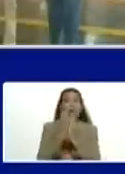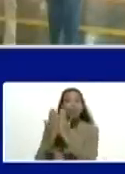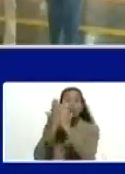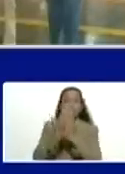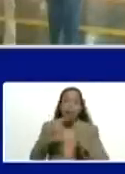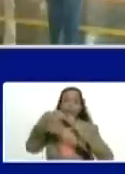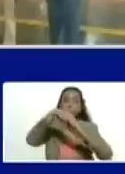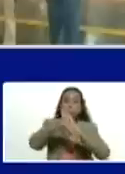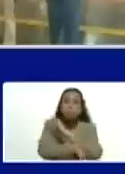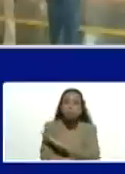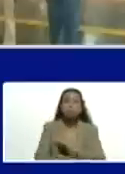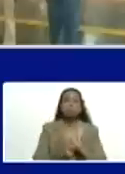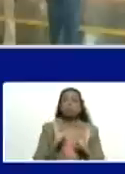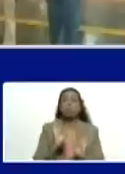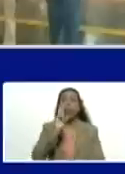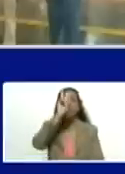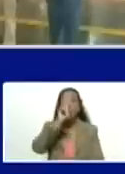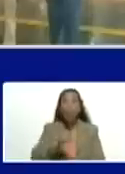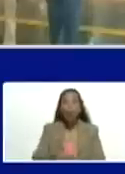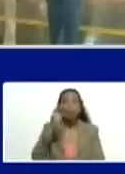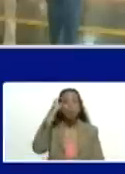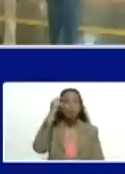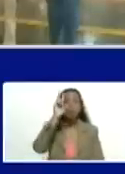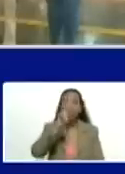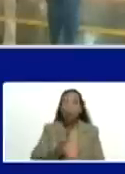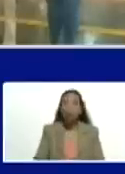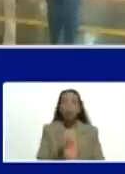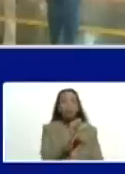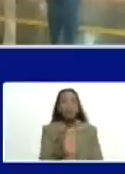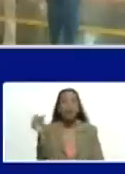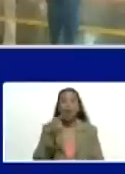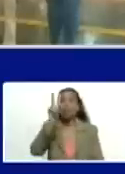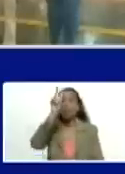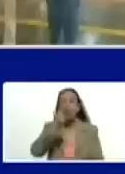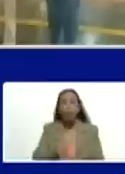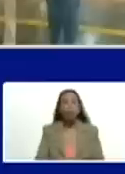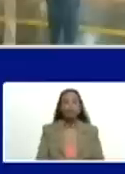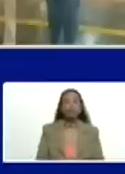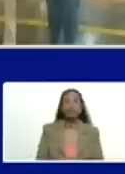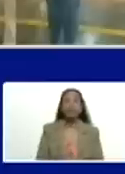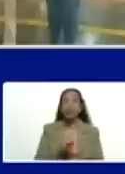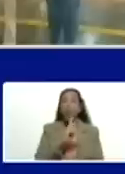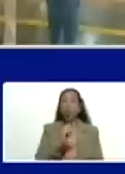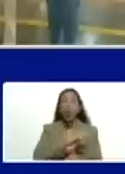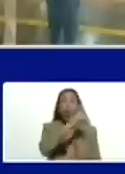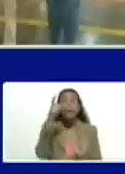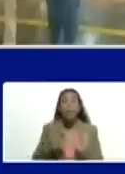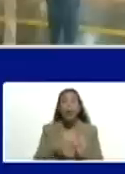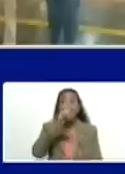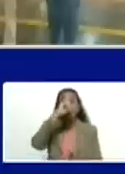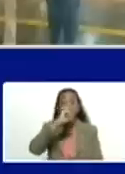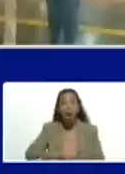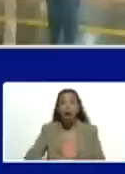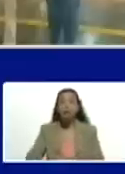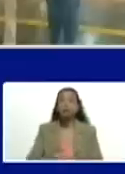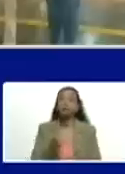días, de todas las semanas, de todos los meses y de todos estos años en que estamos consagrados con nuestra